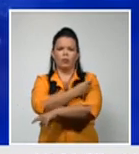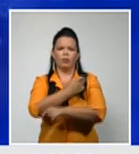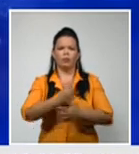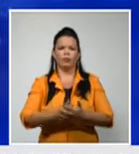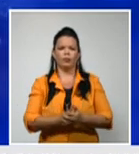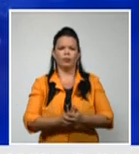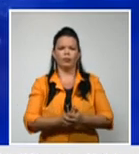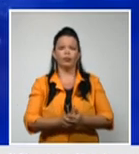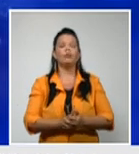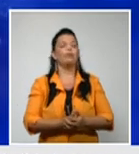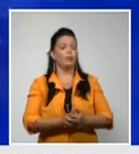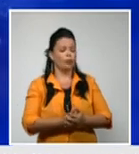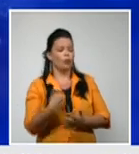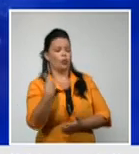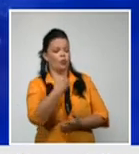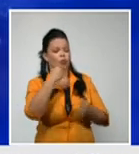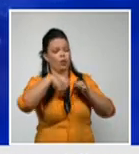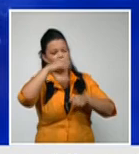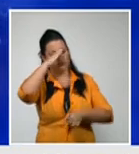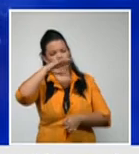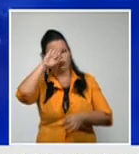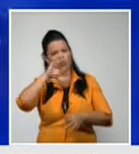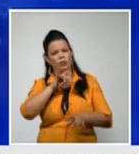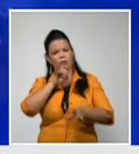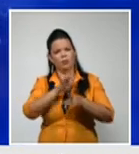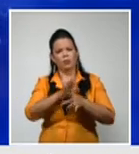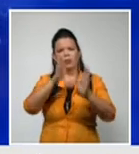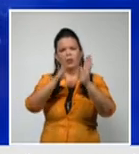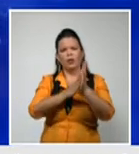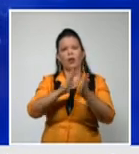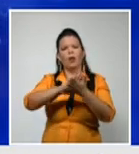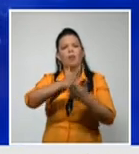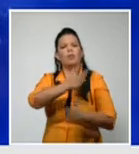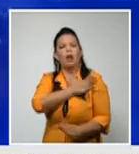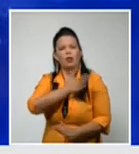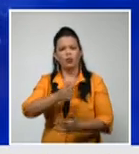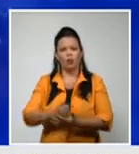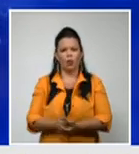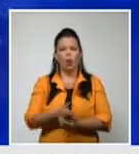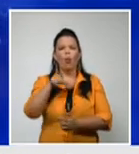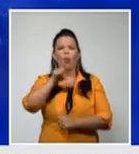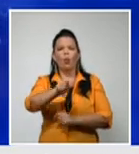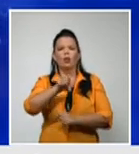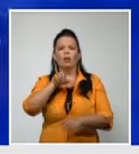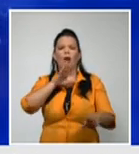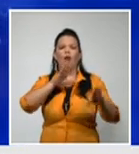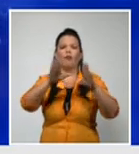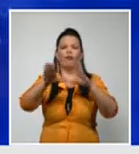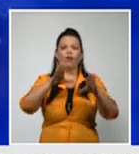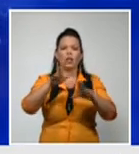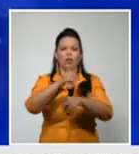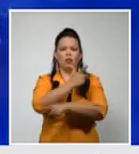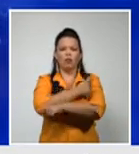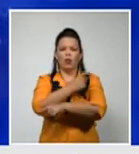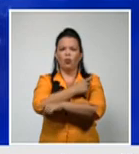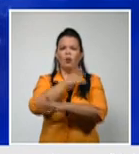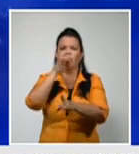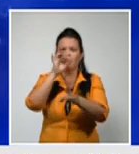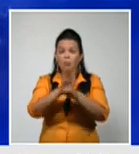en la fase ya final de una de nuestras vacunas y comenzar a aplicarla en nuestro país. No